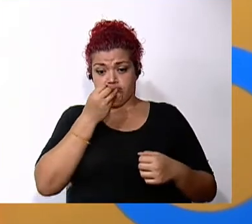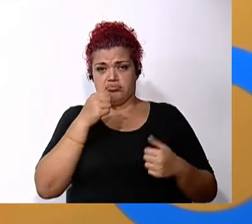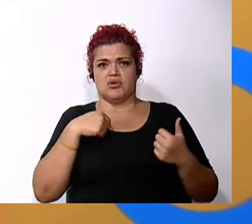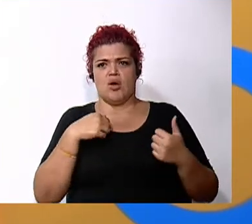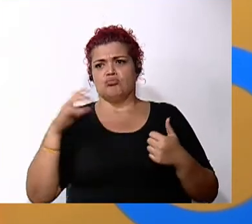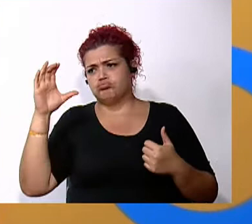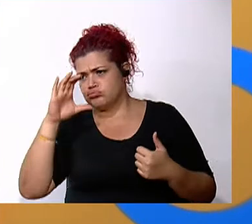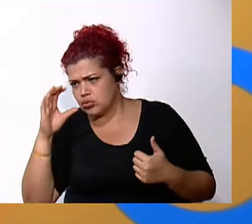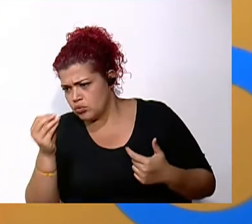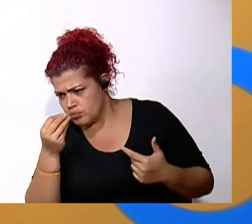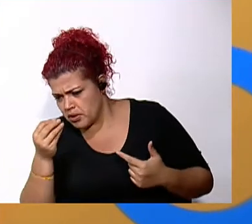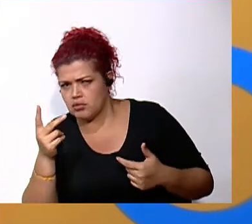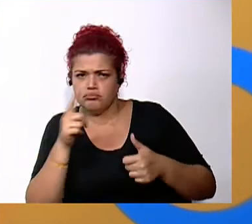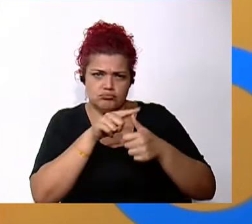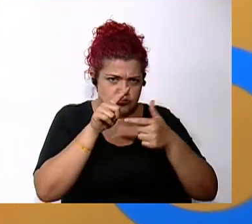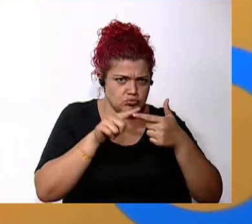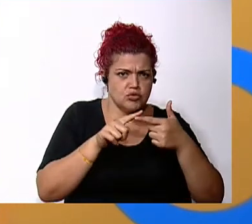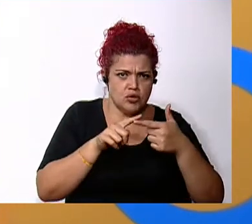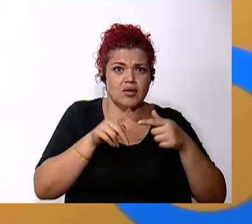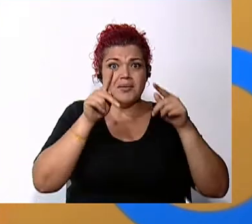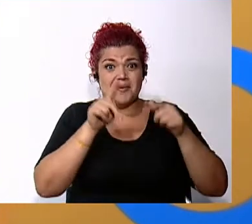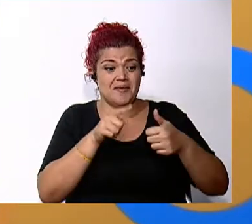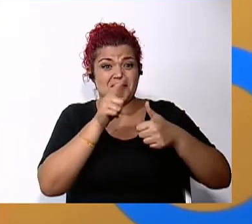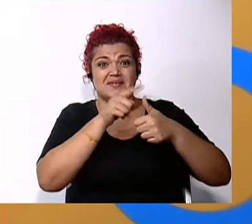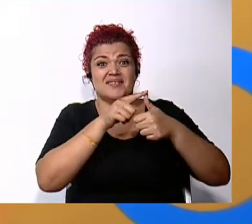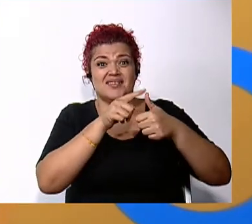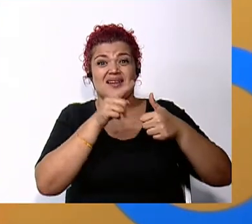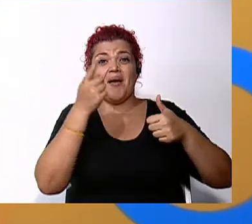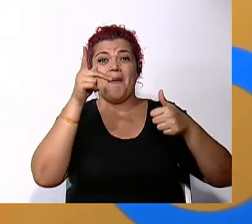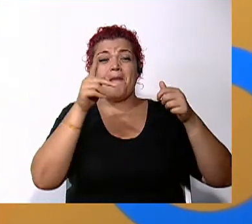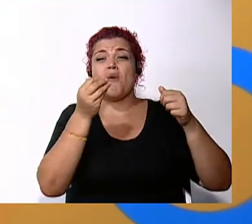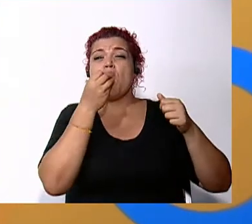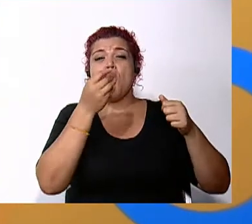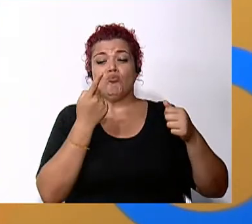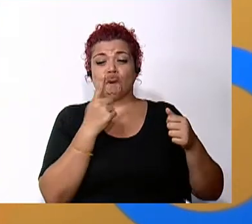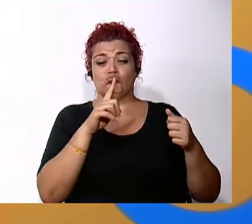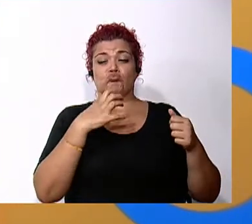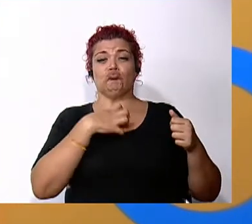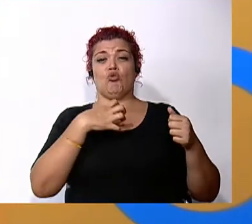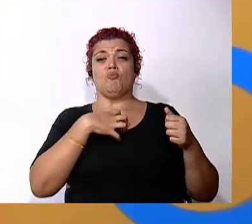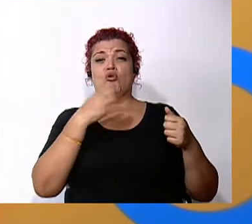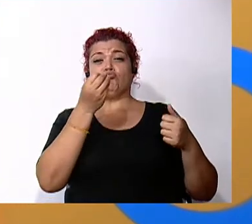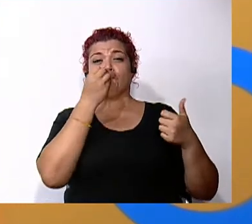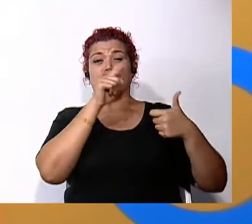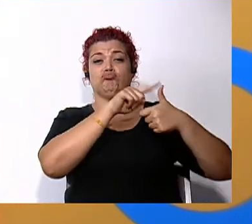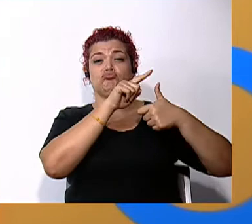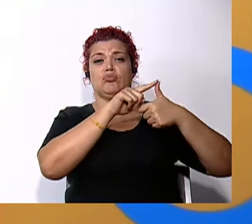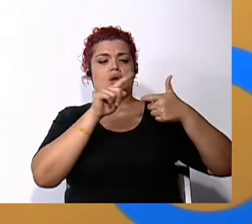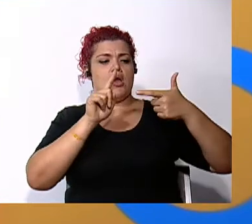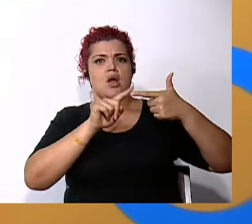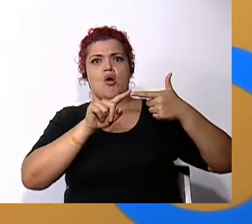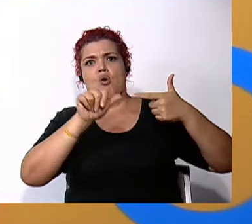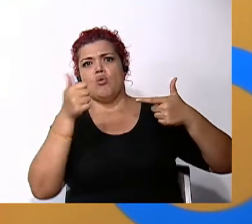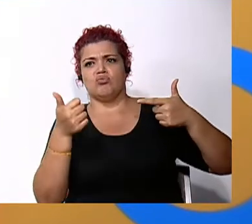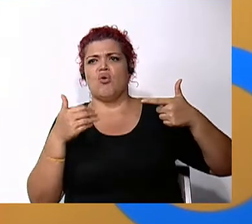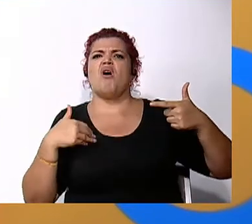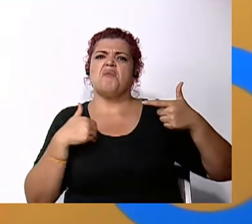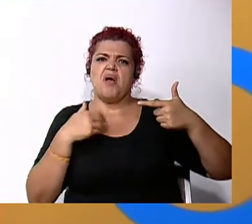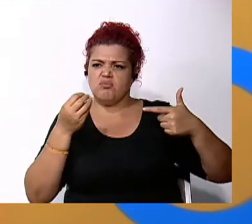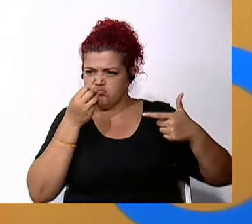Tal vez lo recuerdan, seres autótrofos los que producen su propio alimento y los heterótrofos los que